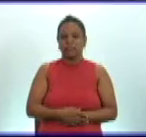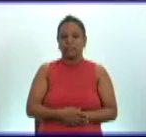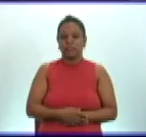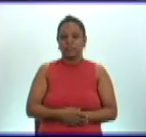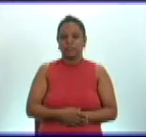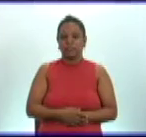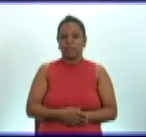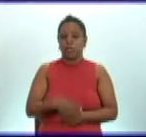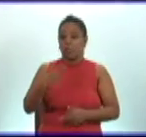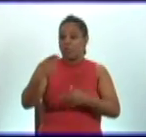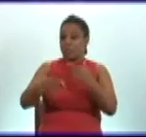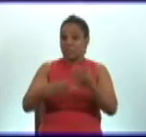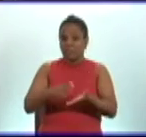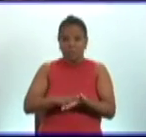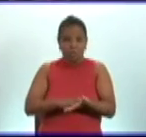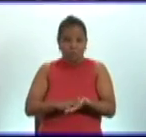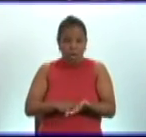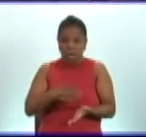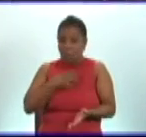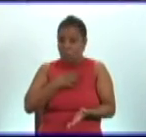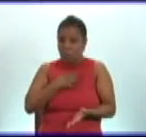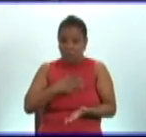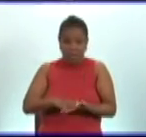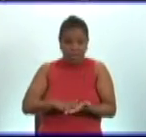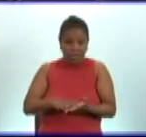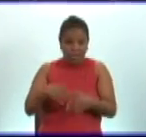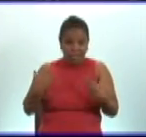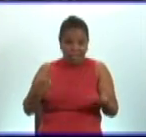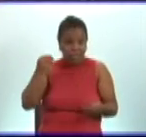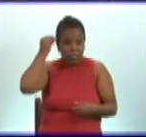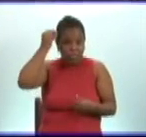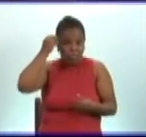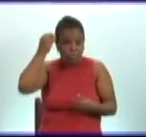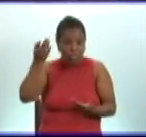Los que no hicieron nada no tienen nada de qué preocuparse.